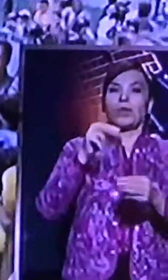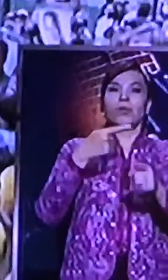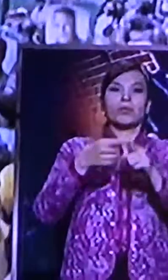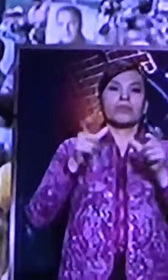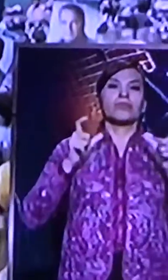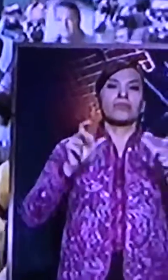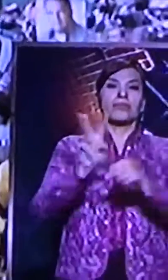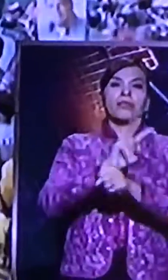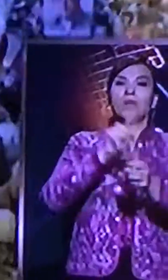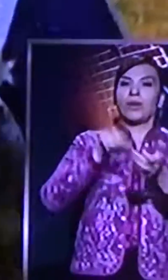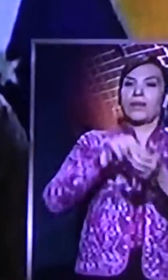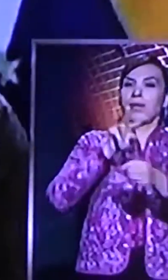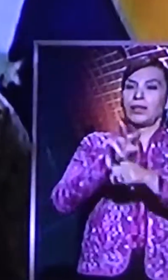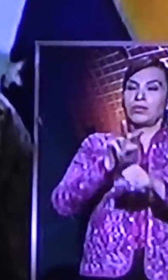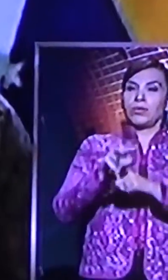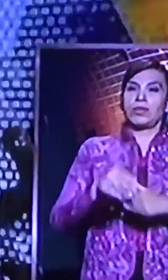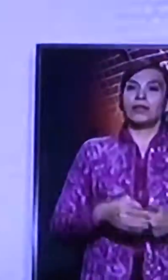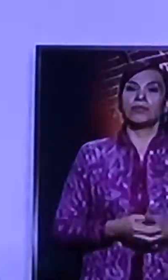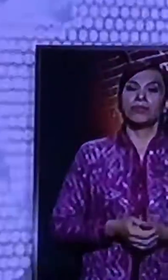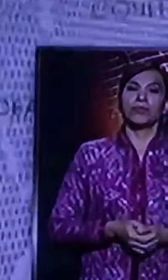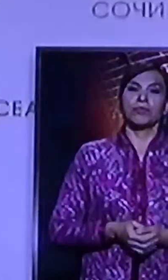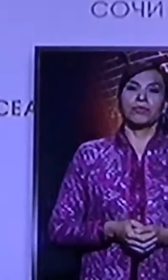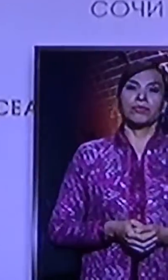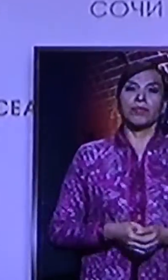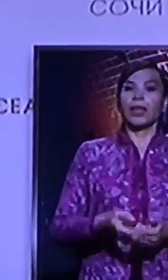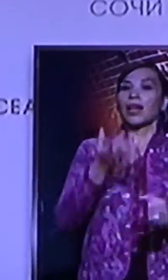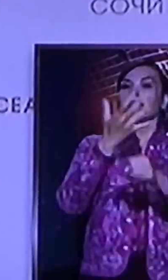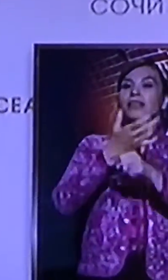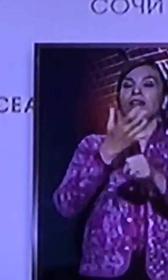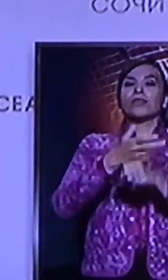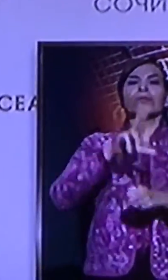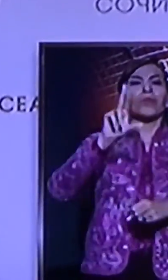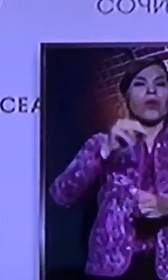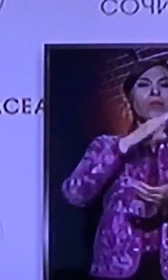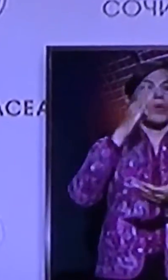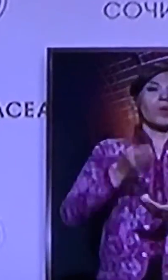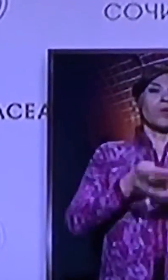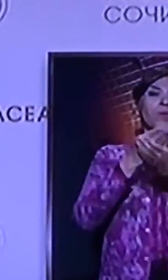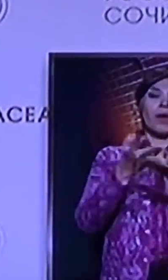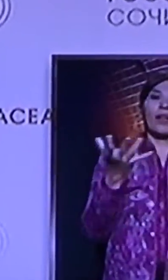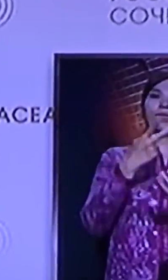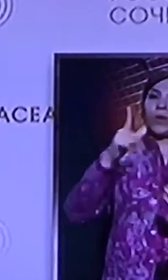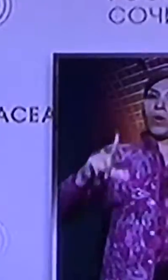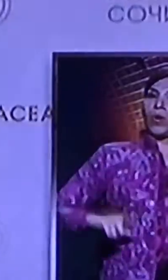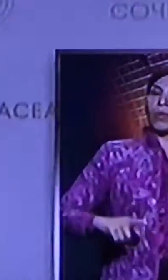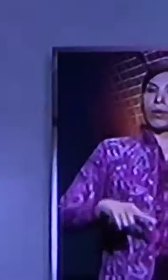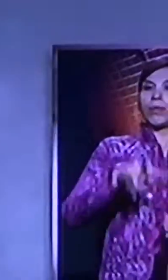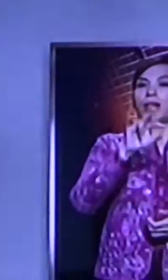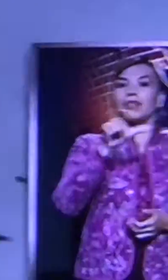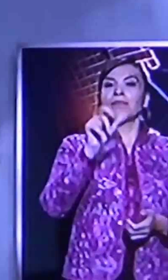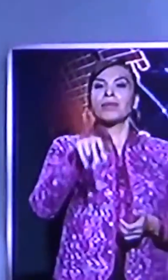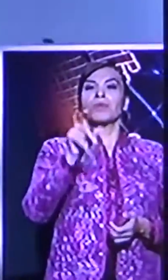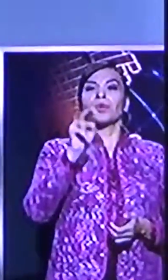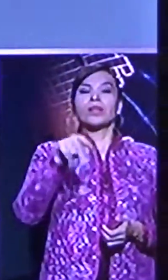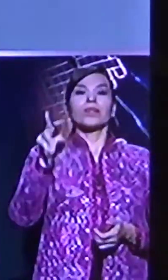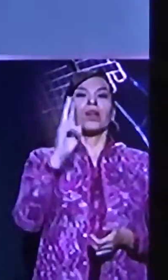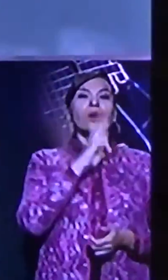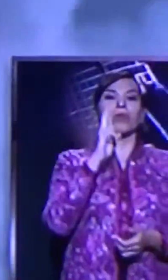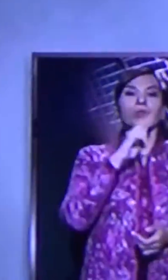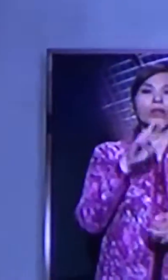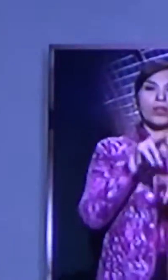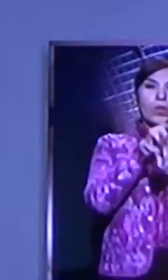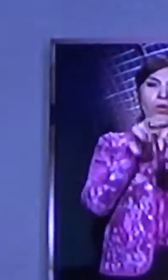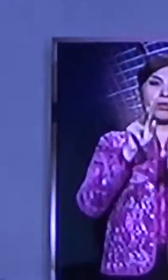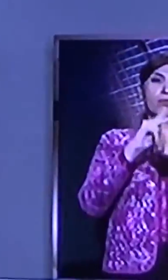ejercicios militares allá en Venezuela. Estados Unidos dijo no a la propuesta hecha por el gobierno de Vladimir Putin de Rusia de que